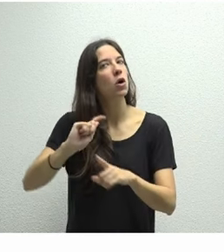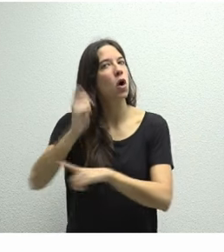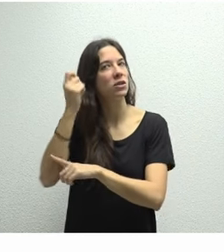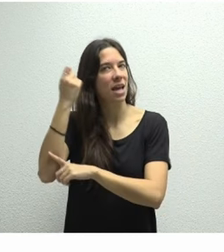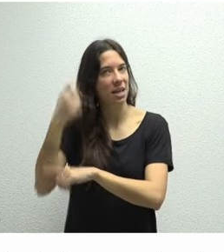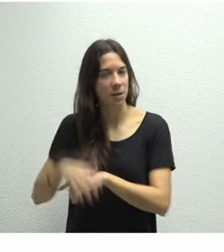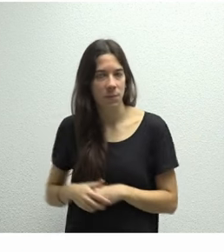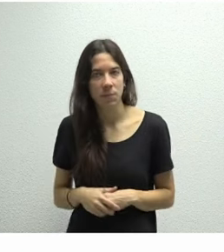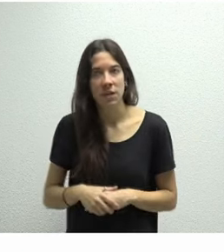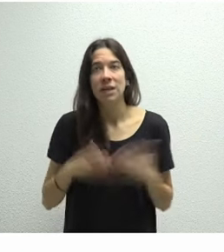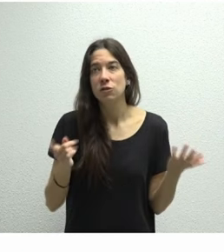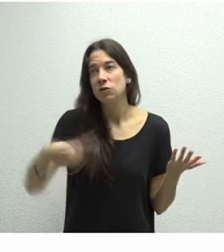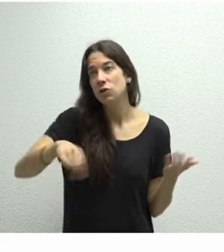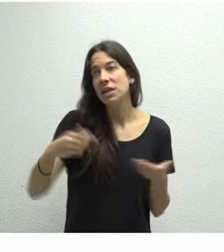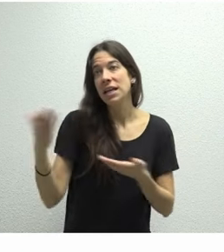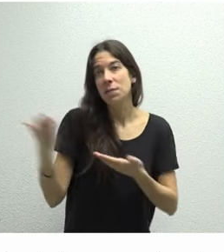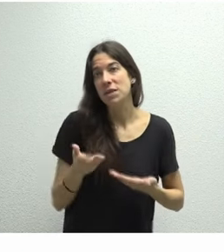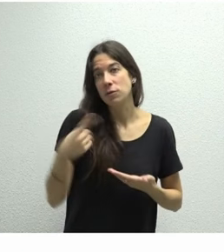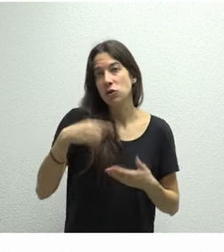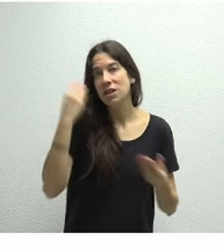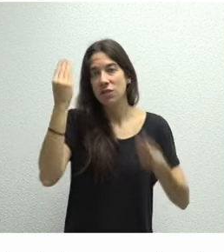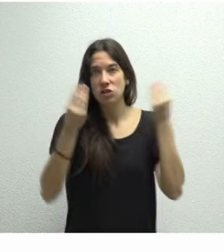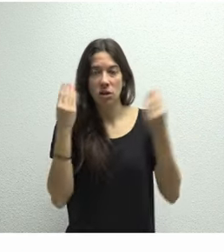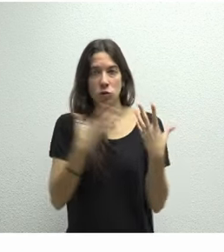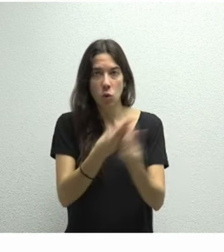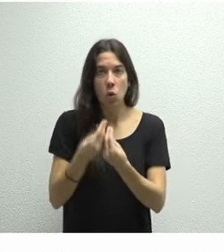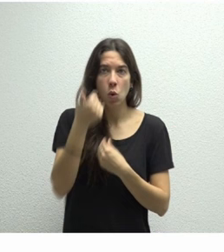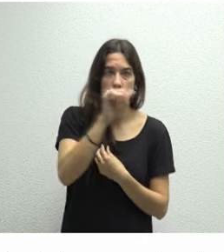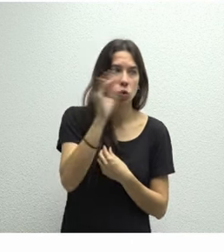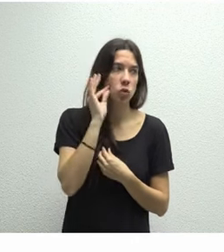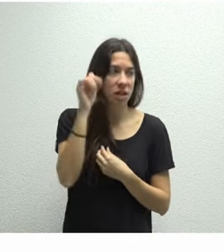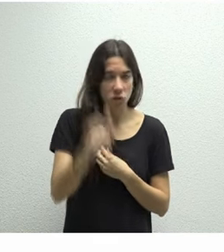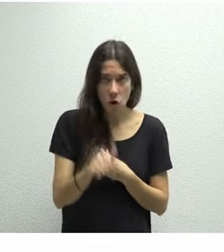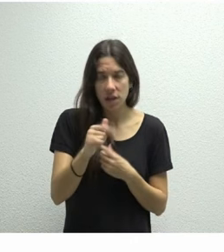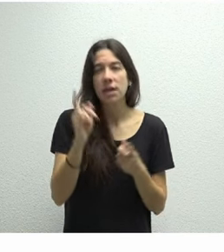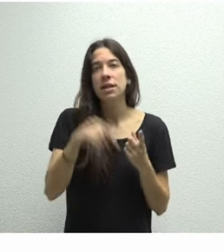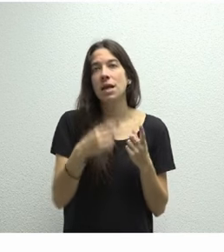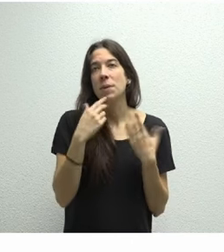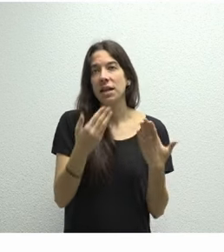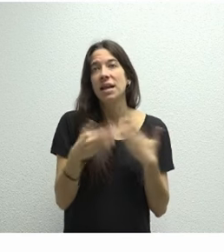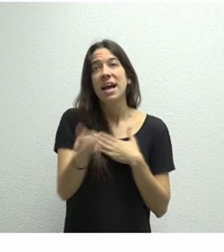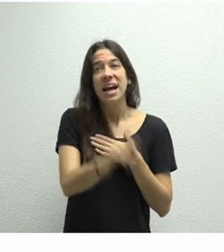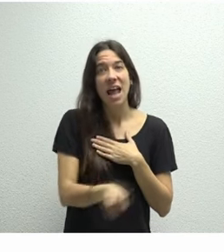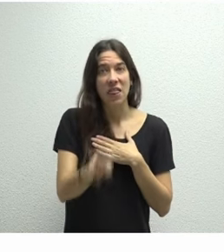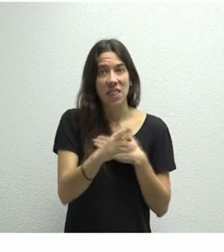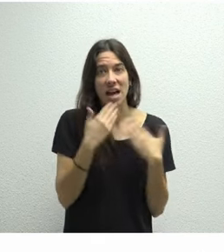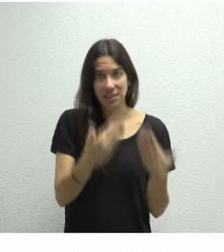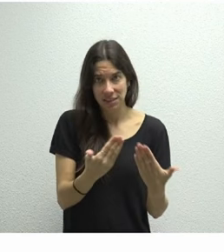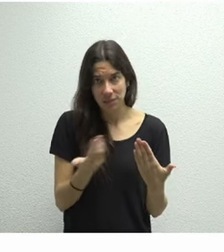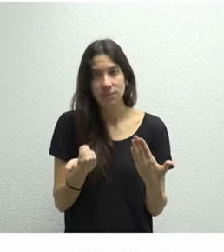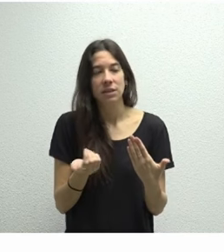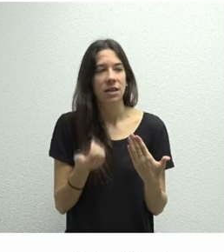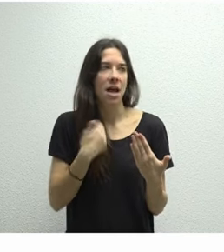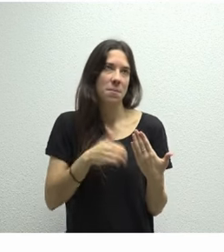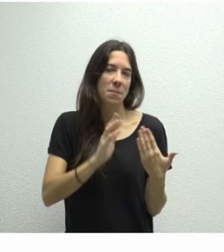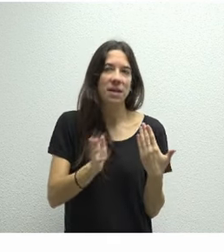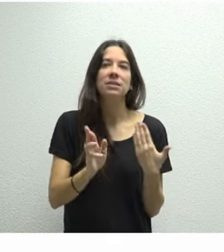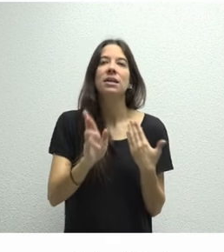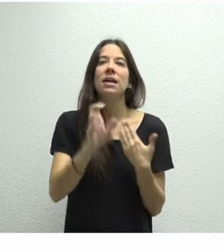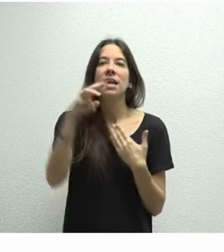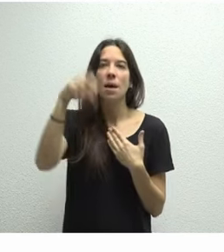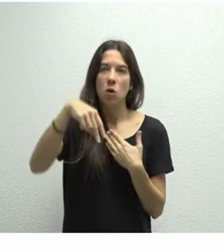a que lo reflexionemos juntas juntos a lo largo del día de hoy reiteramos el agradecimiento y ya sin más os dejo con Ramón que tiene mucho